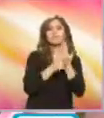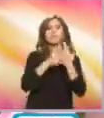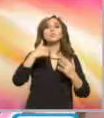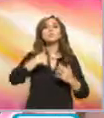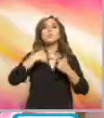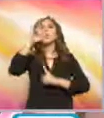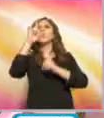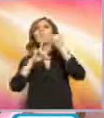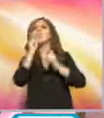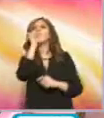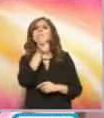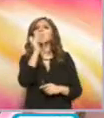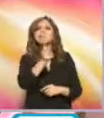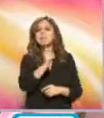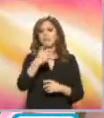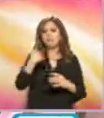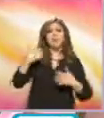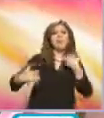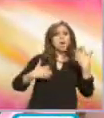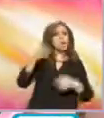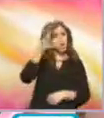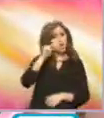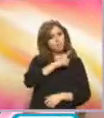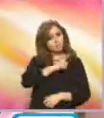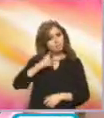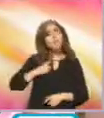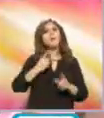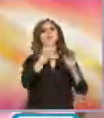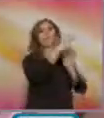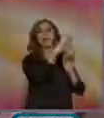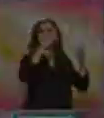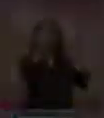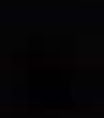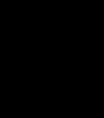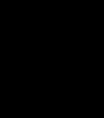pues es lo que te toca luchar y aprender. Muchísimas gracias, Alicia.